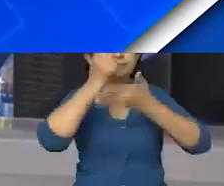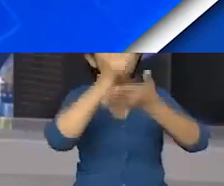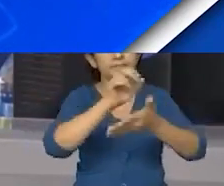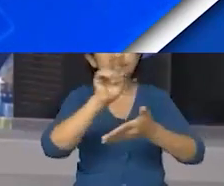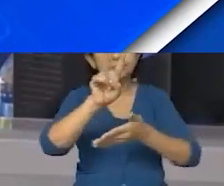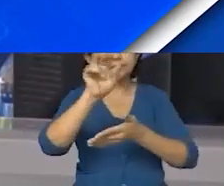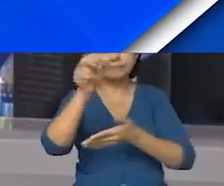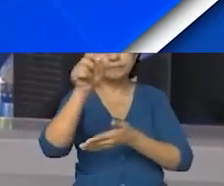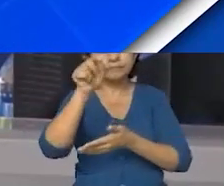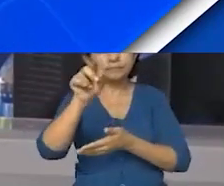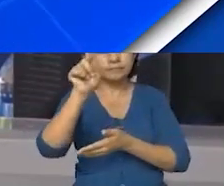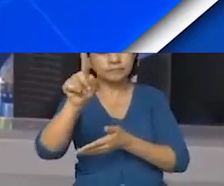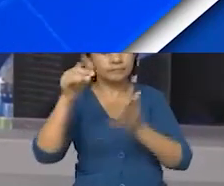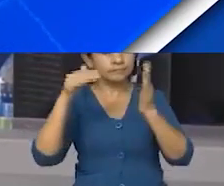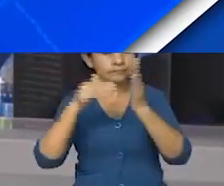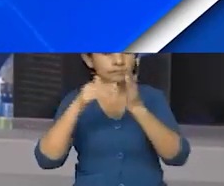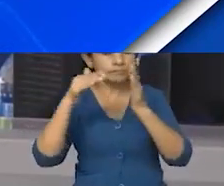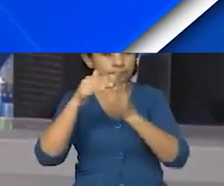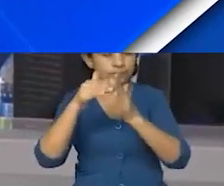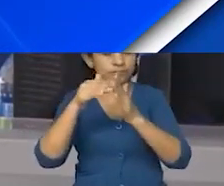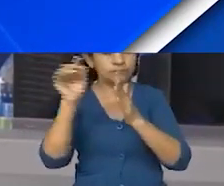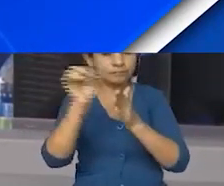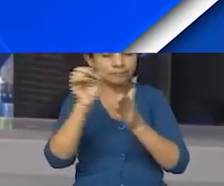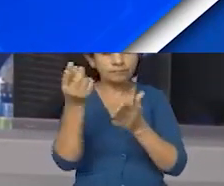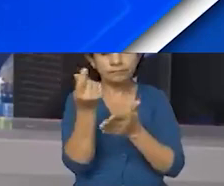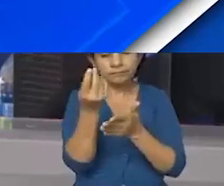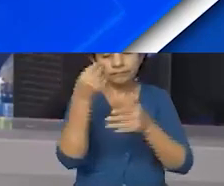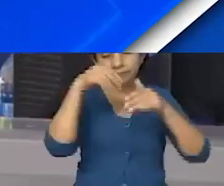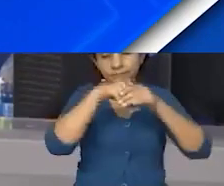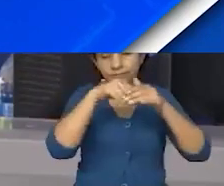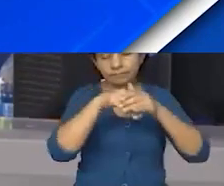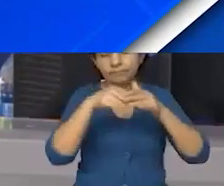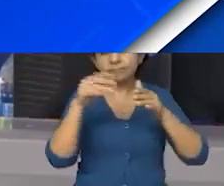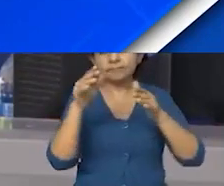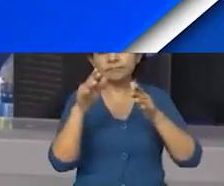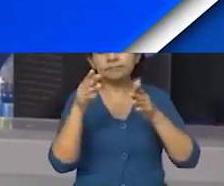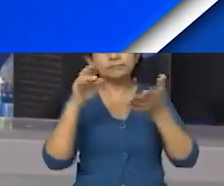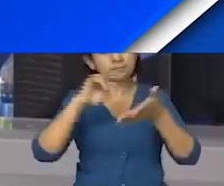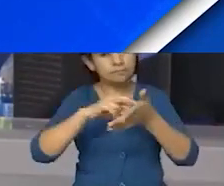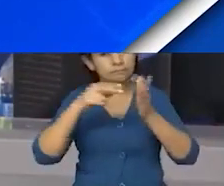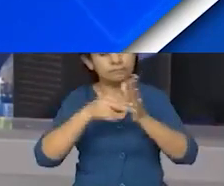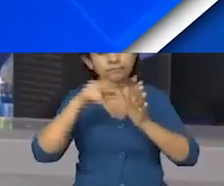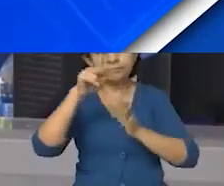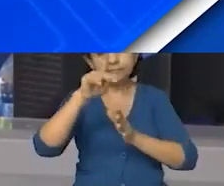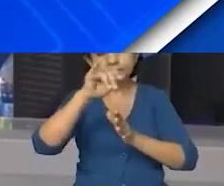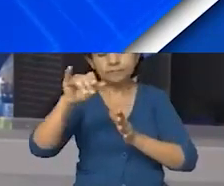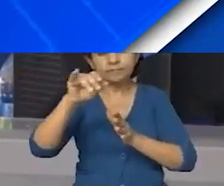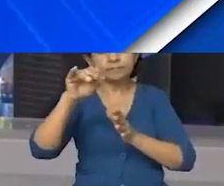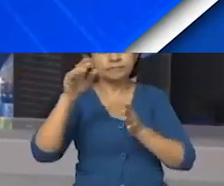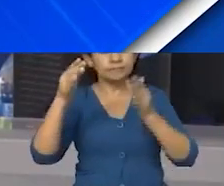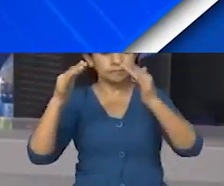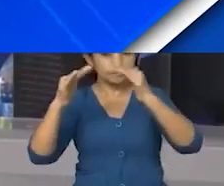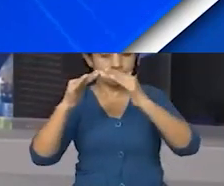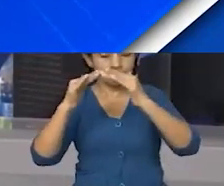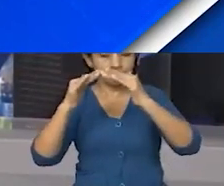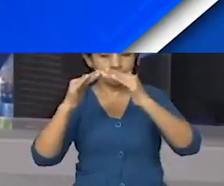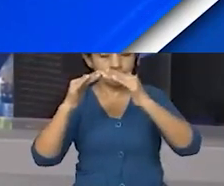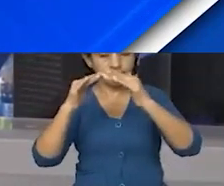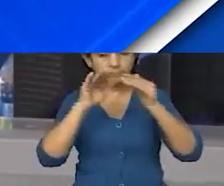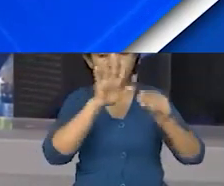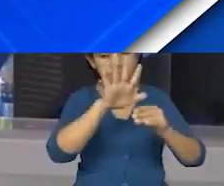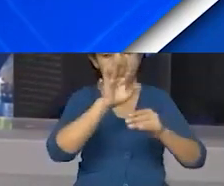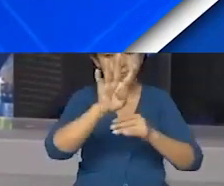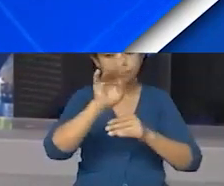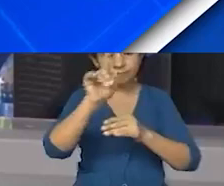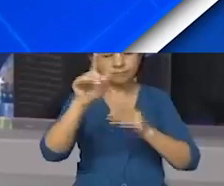de 26.1 millones en las fuentes rentas del Tesoro. Por lo tanto, el PIB del INBUR pasará de